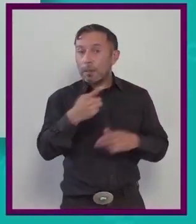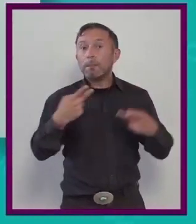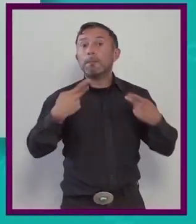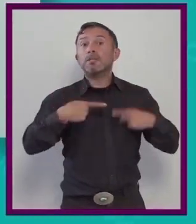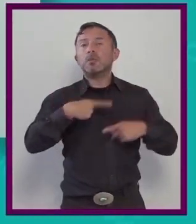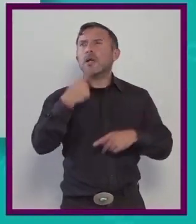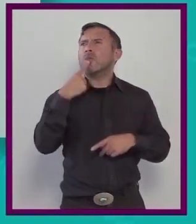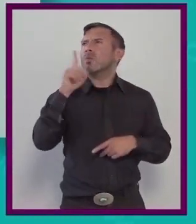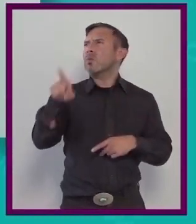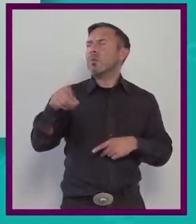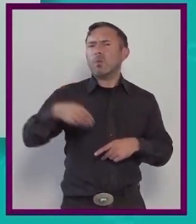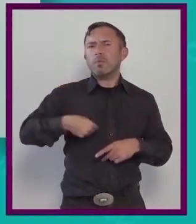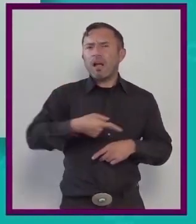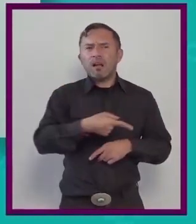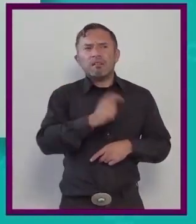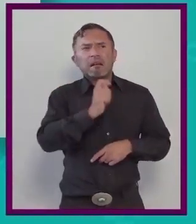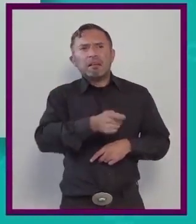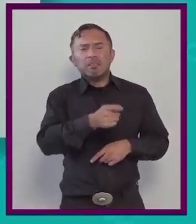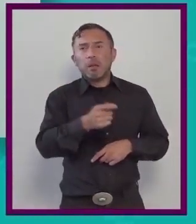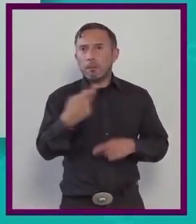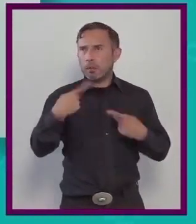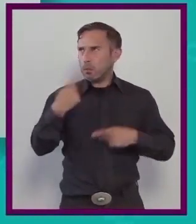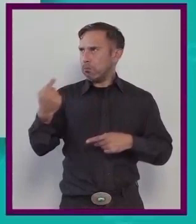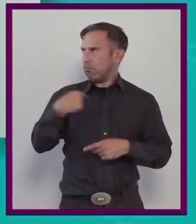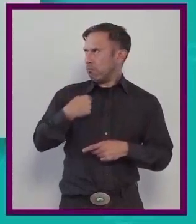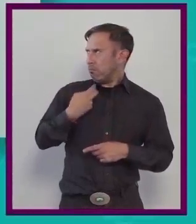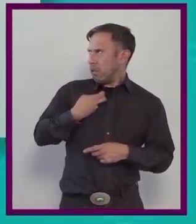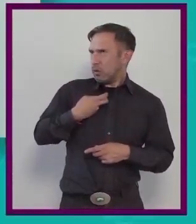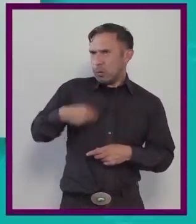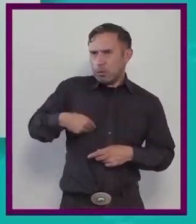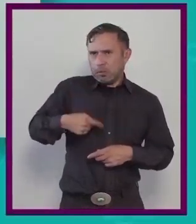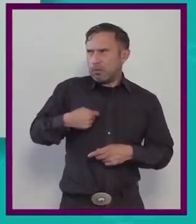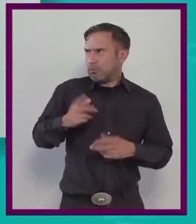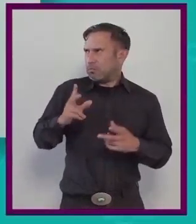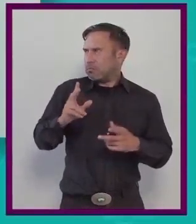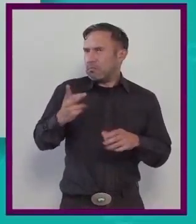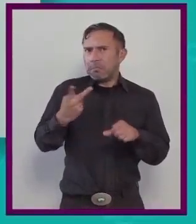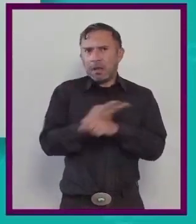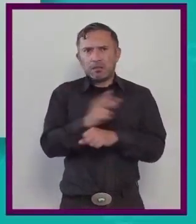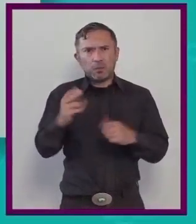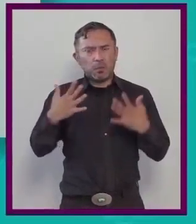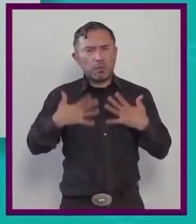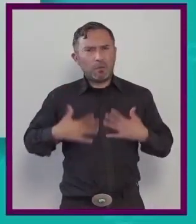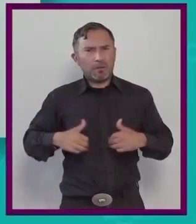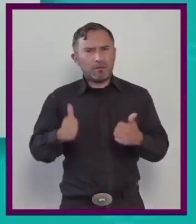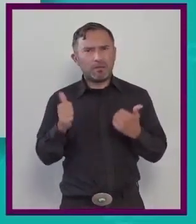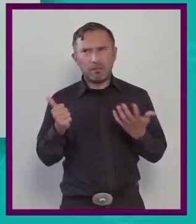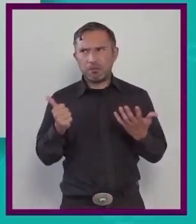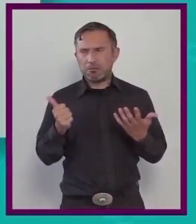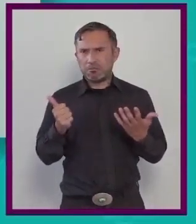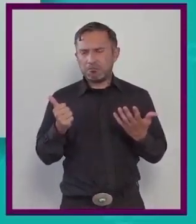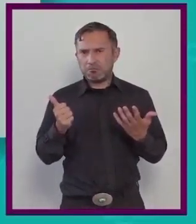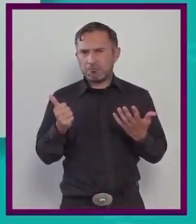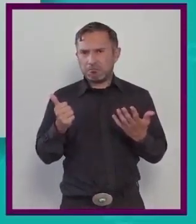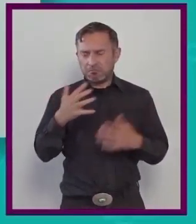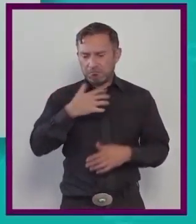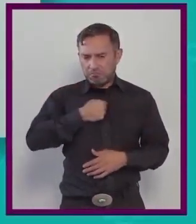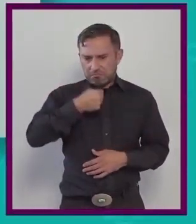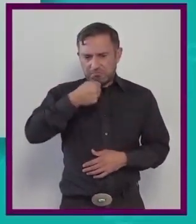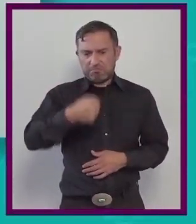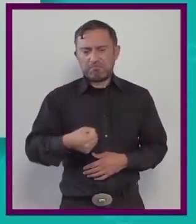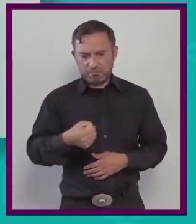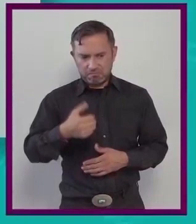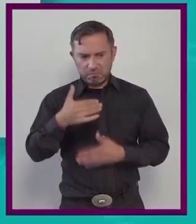que a la persona se le estaba acusando, la persona acusada no entendía lo que estaba sucediendo, no sabía por qué estaba